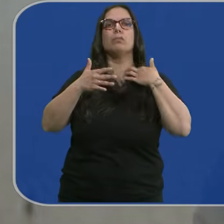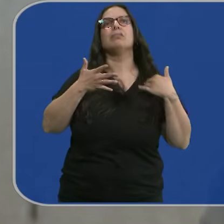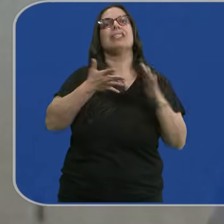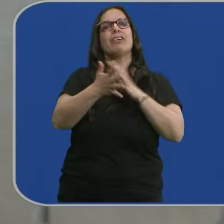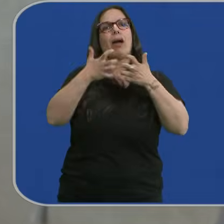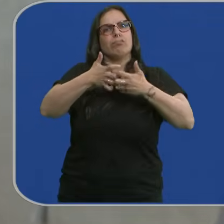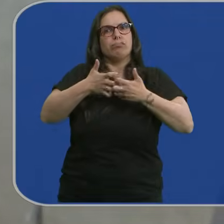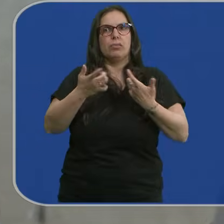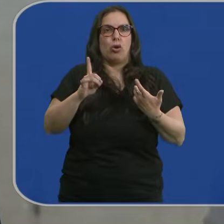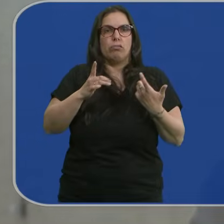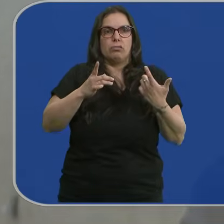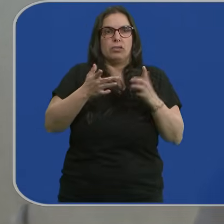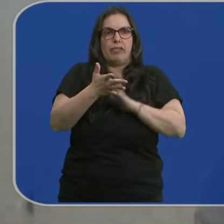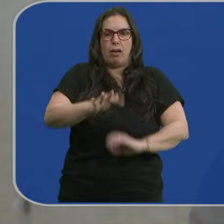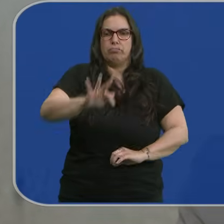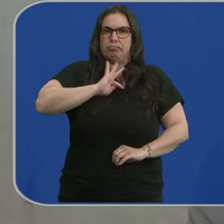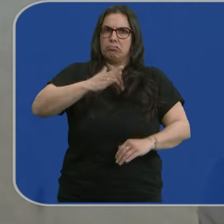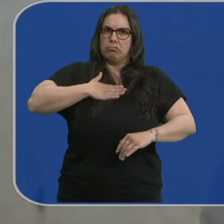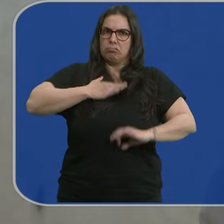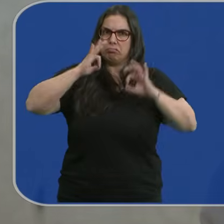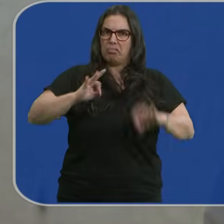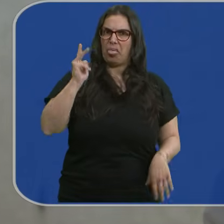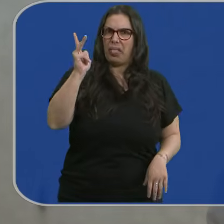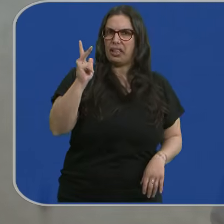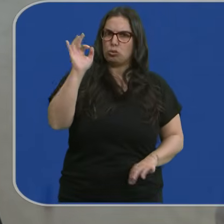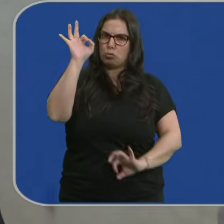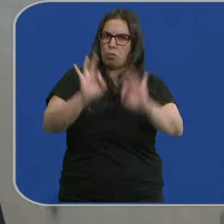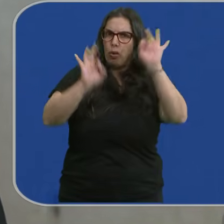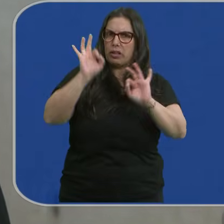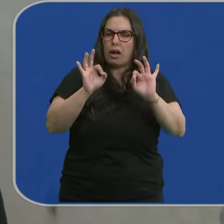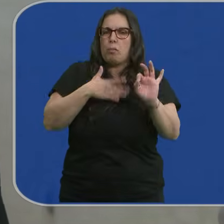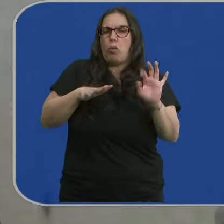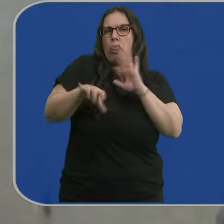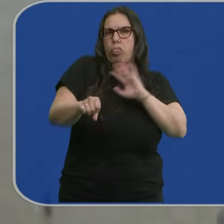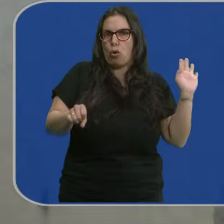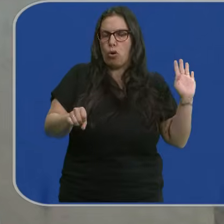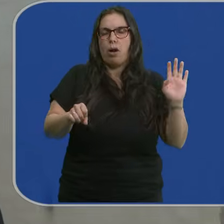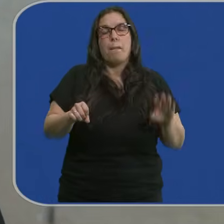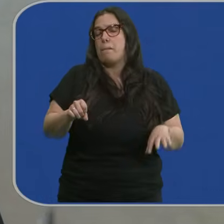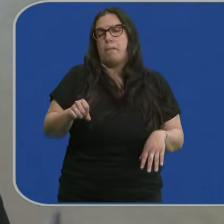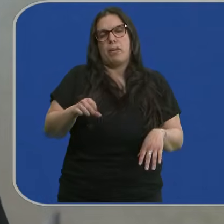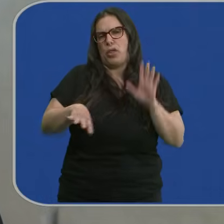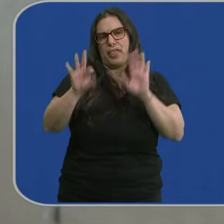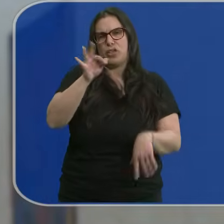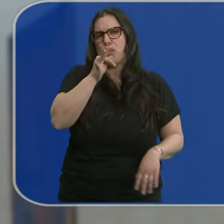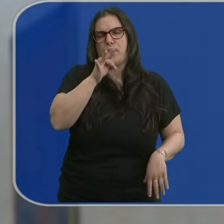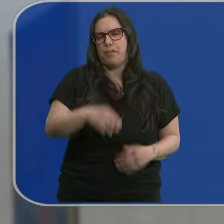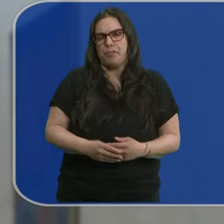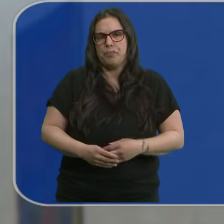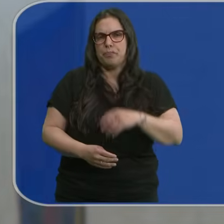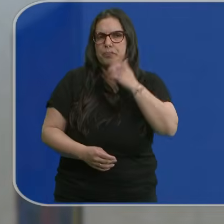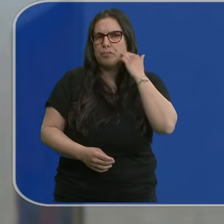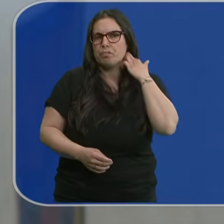peleemos por los sillones, sino que nos puede corresponder y podremos estar con ello, pero no lo hemos decidido todavía. No